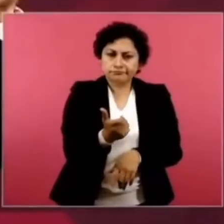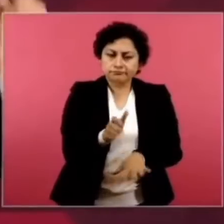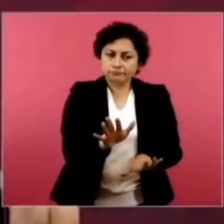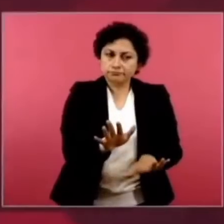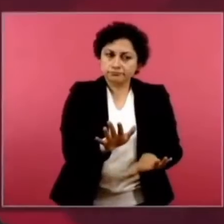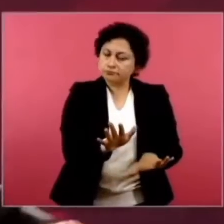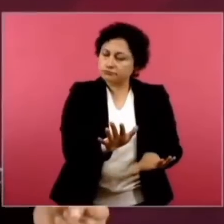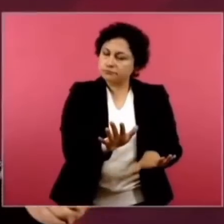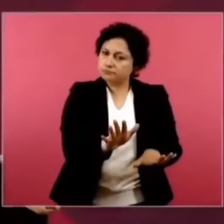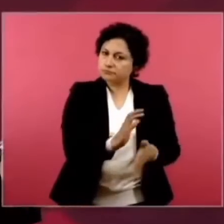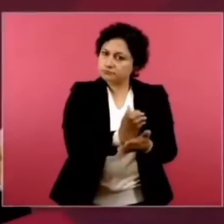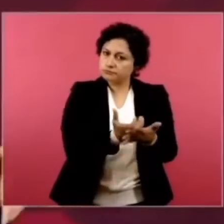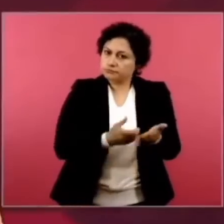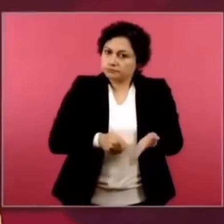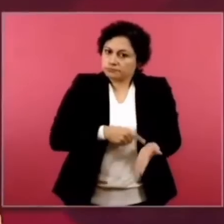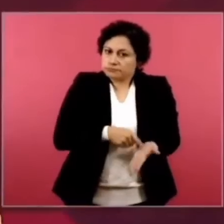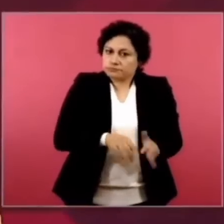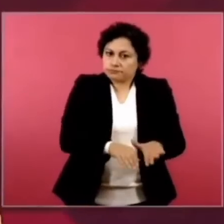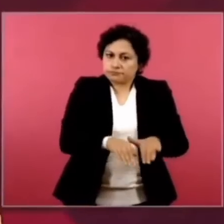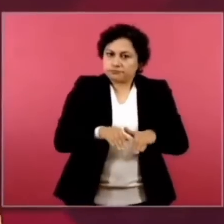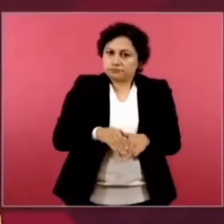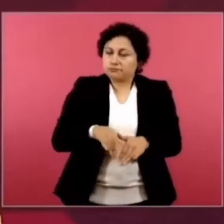Pues entonces ya no me gusta.